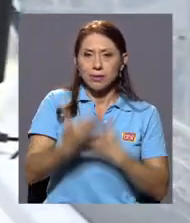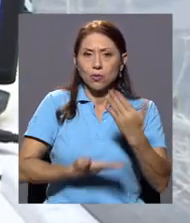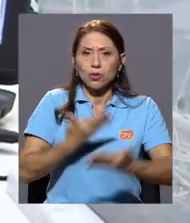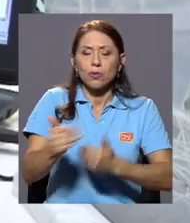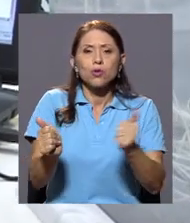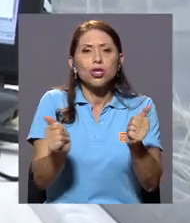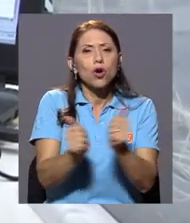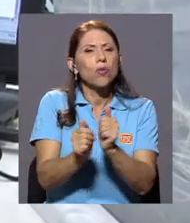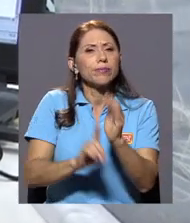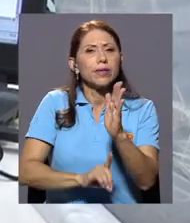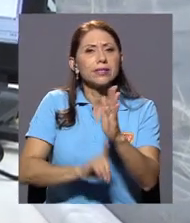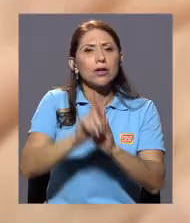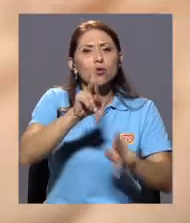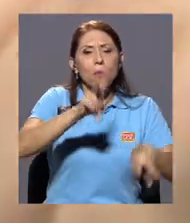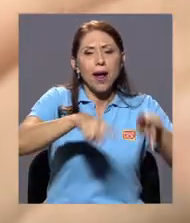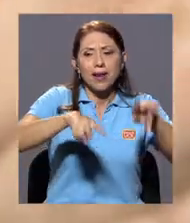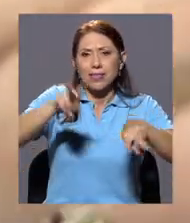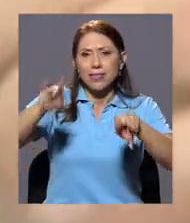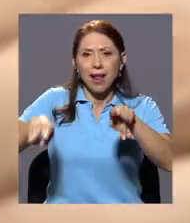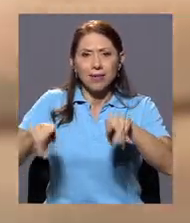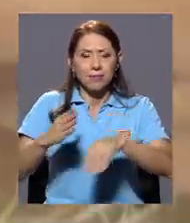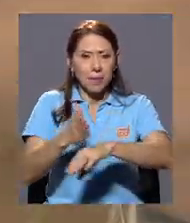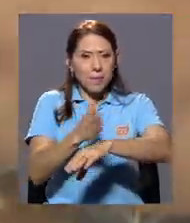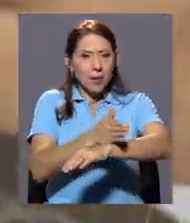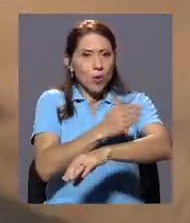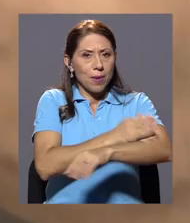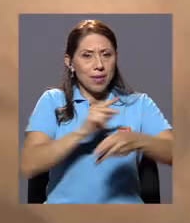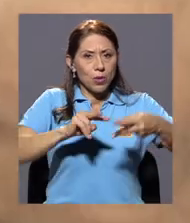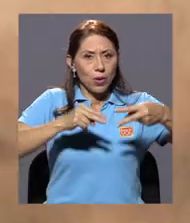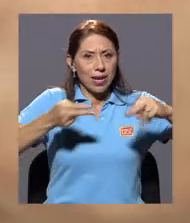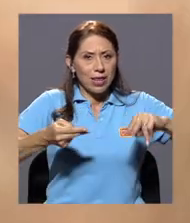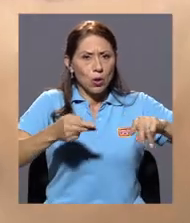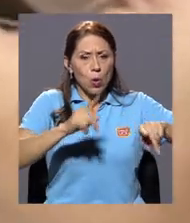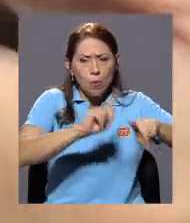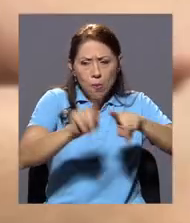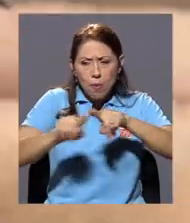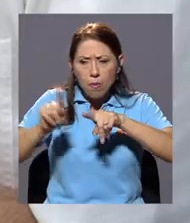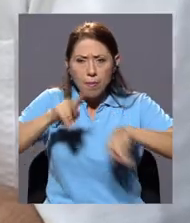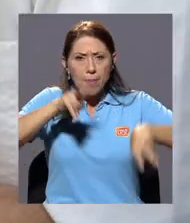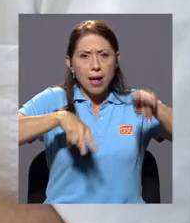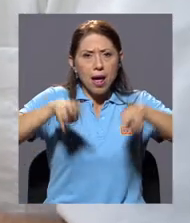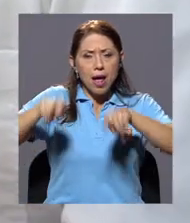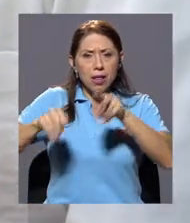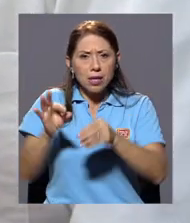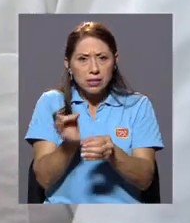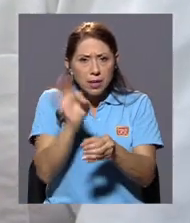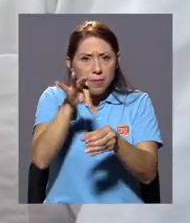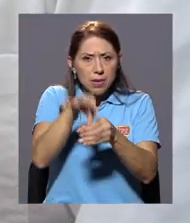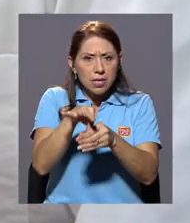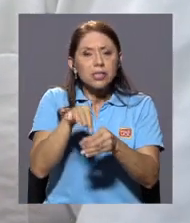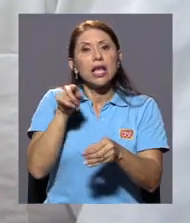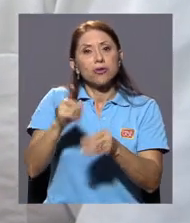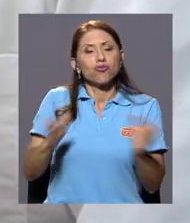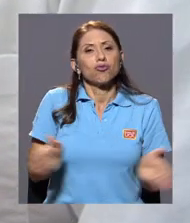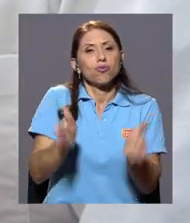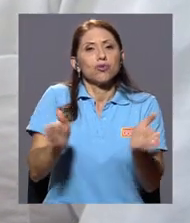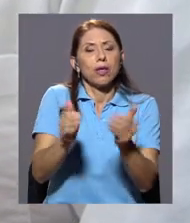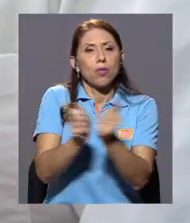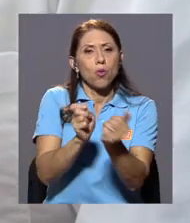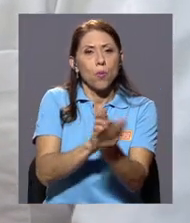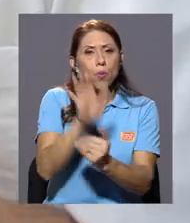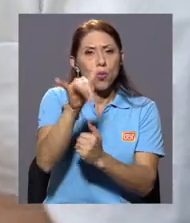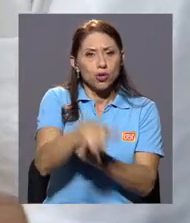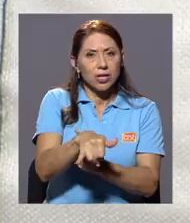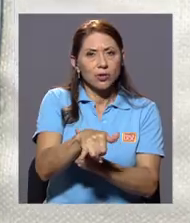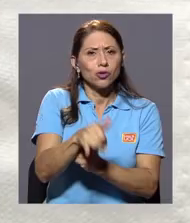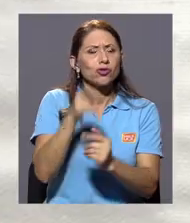contribuye con el eje del desarrollo varietal. El mejoramiento genético de las variedades de semillas es una de las acciones impulsadas a través de